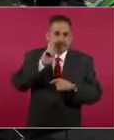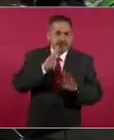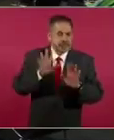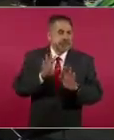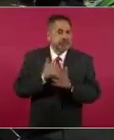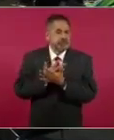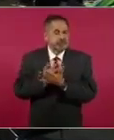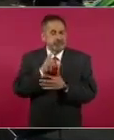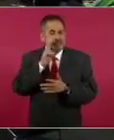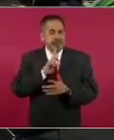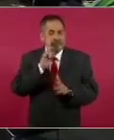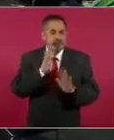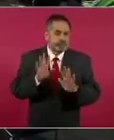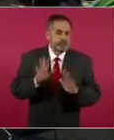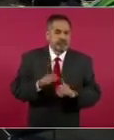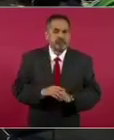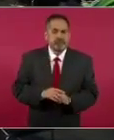Vamos a